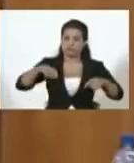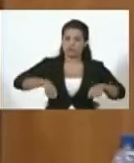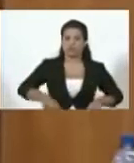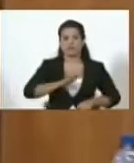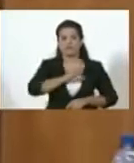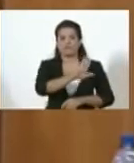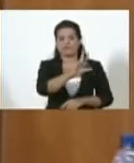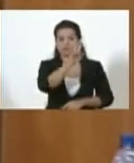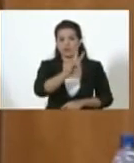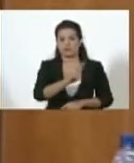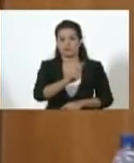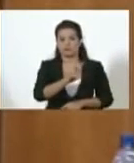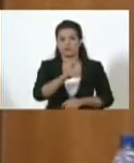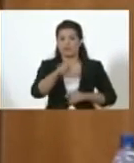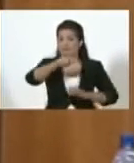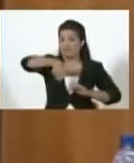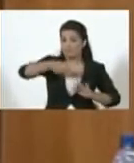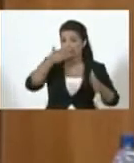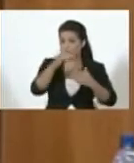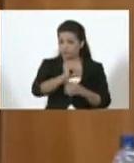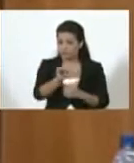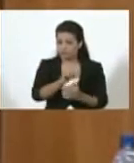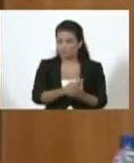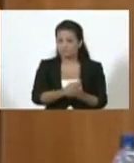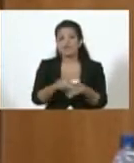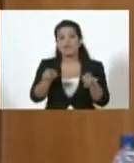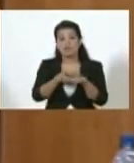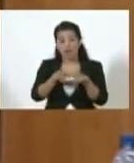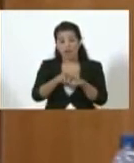Así como iniciando el año,